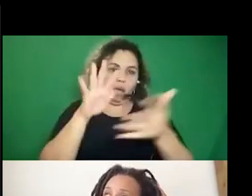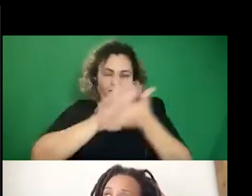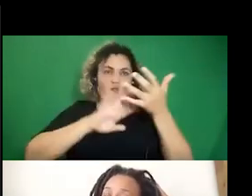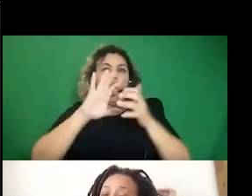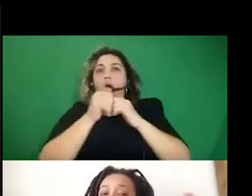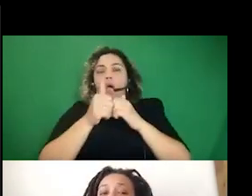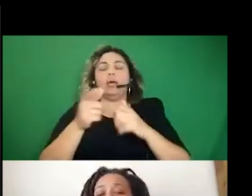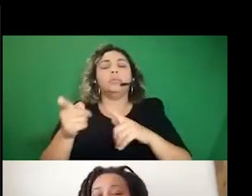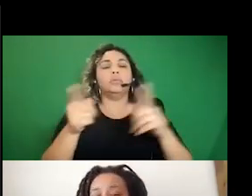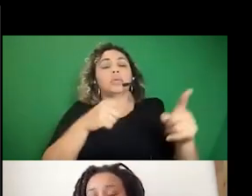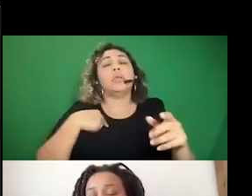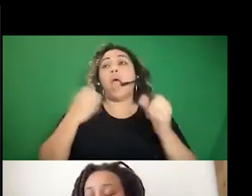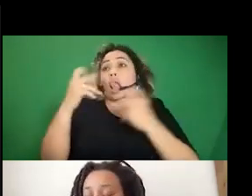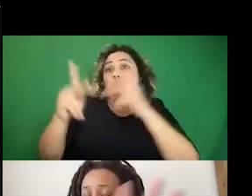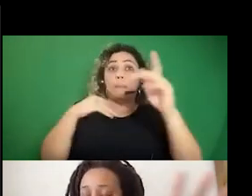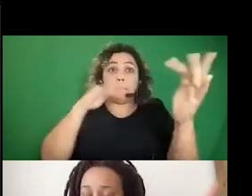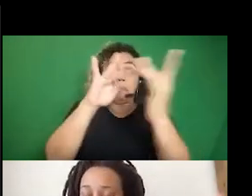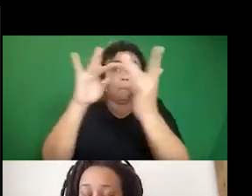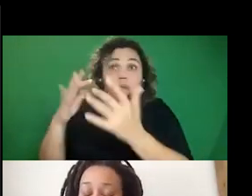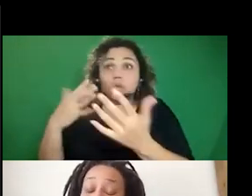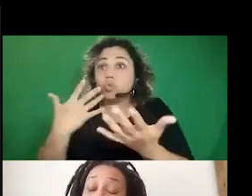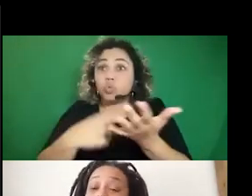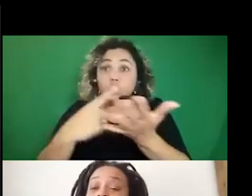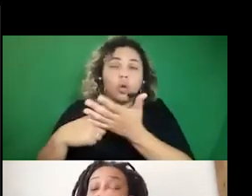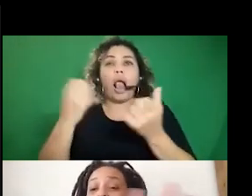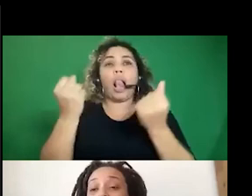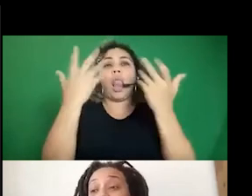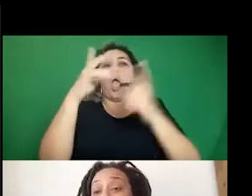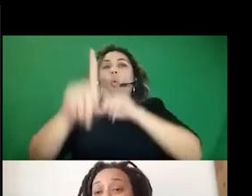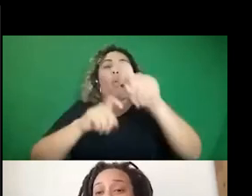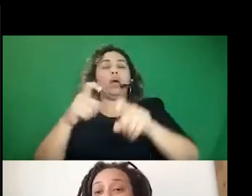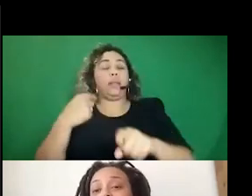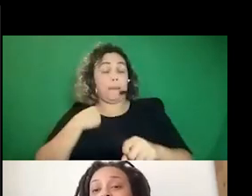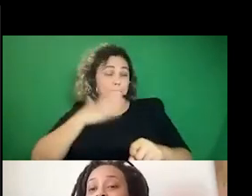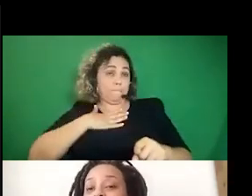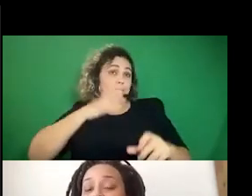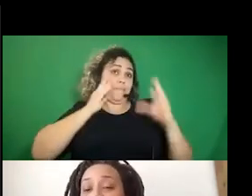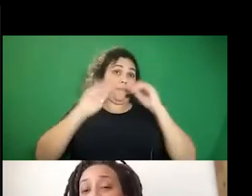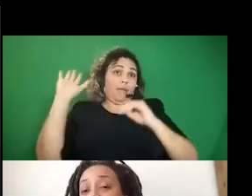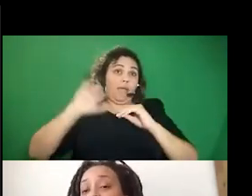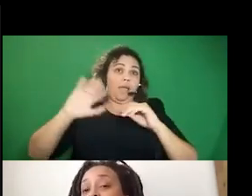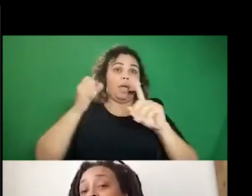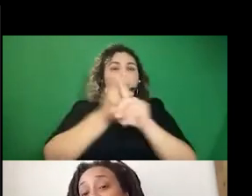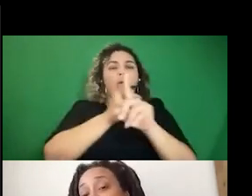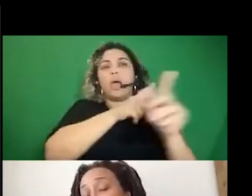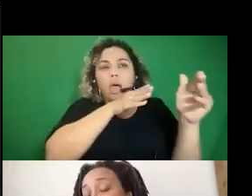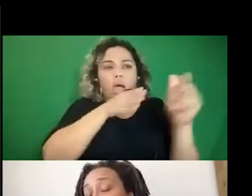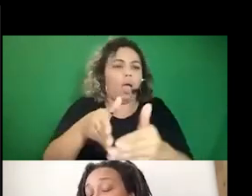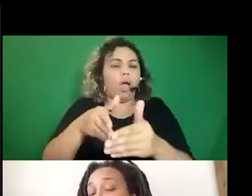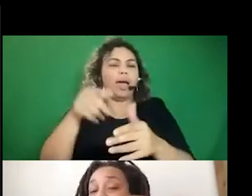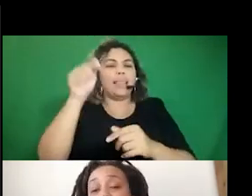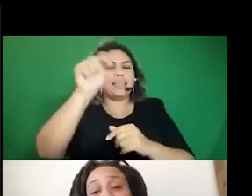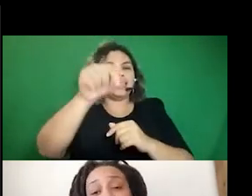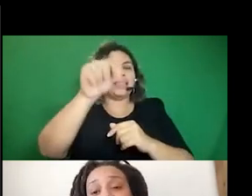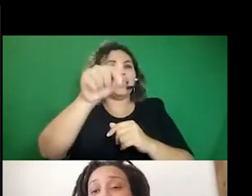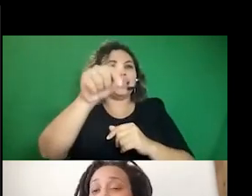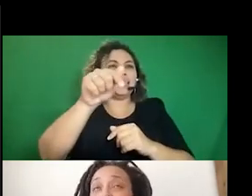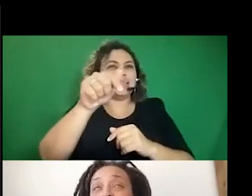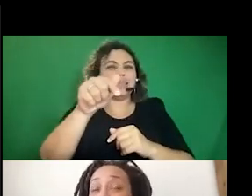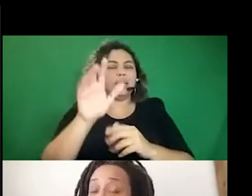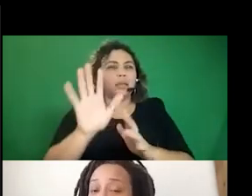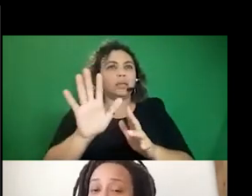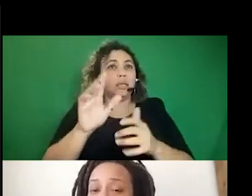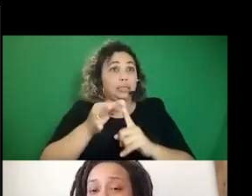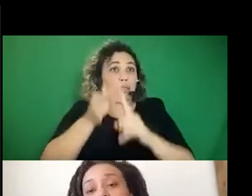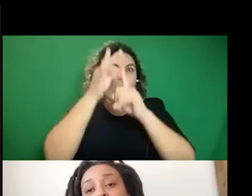al crear esta desinformación entonces cuando hablamos con nuestros miembros de redes en mi experiencia nos hemos